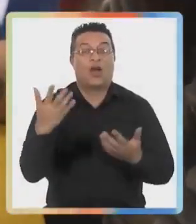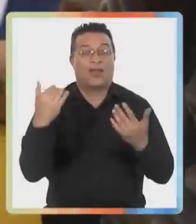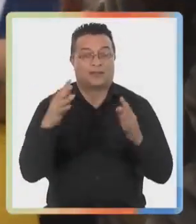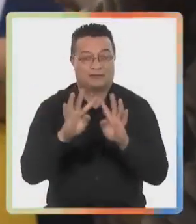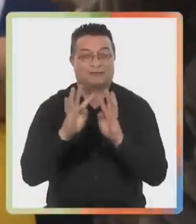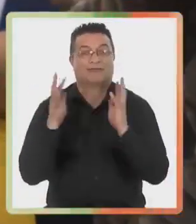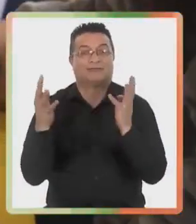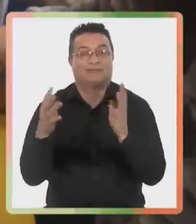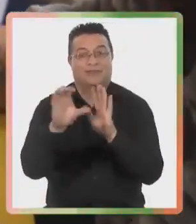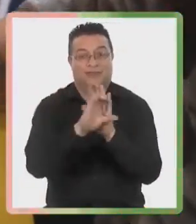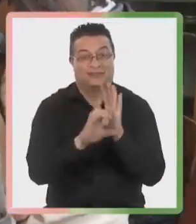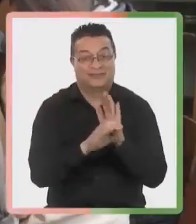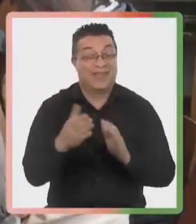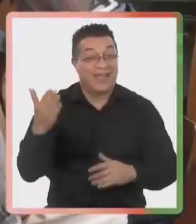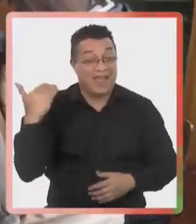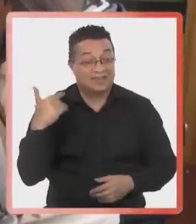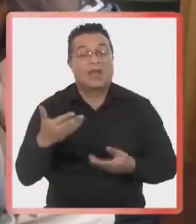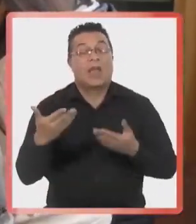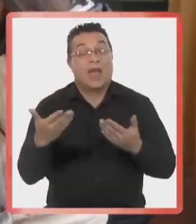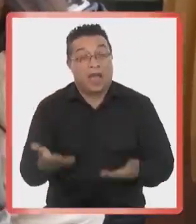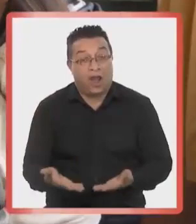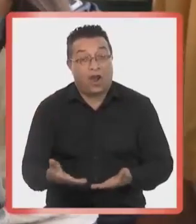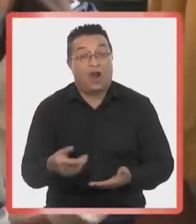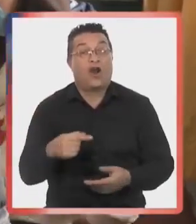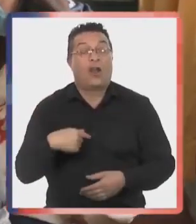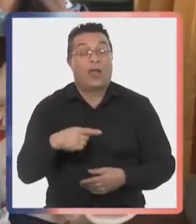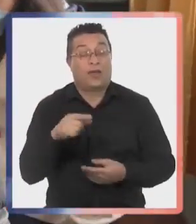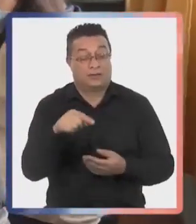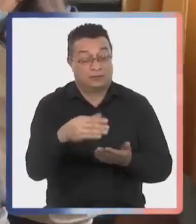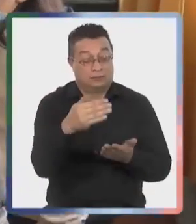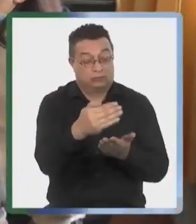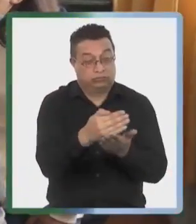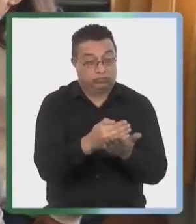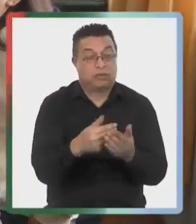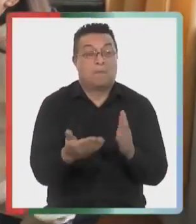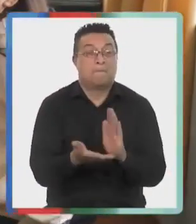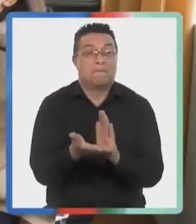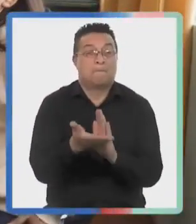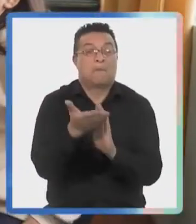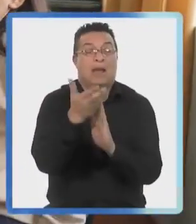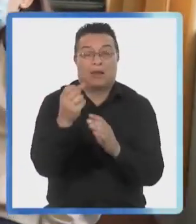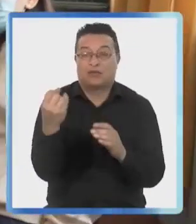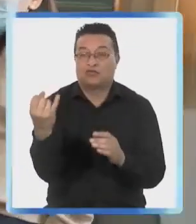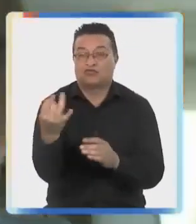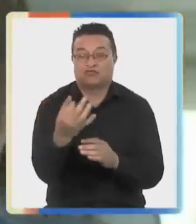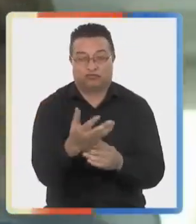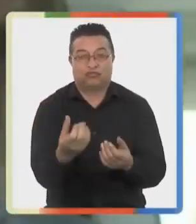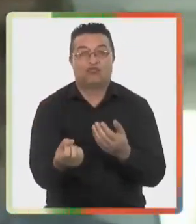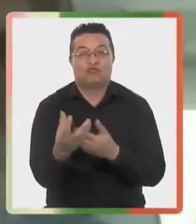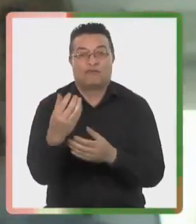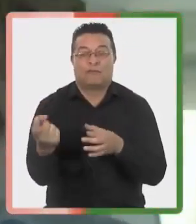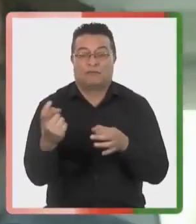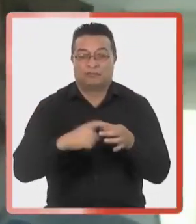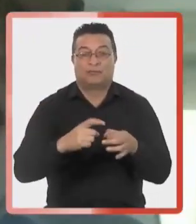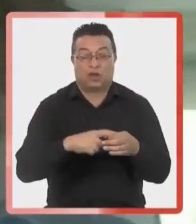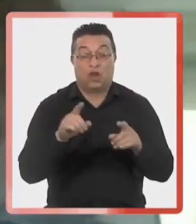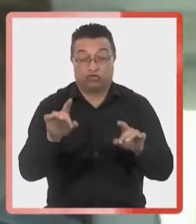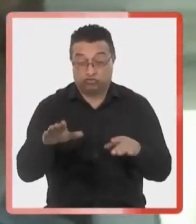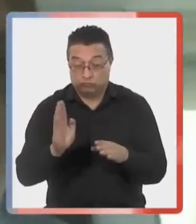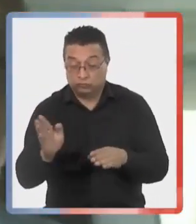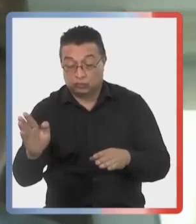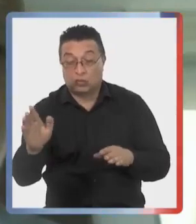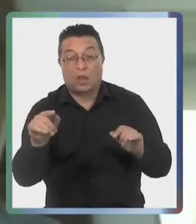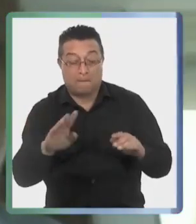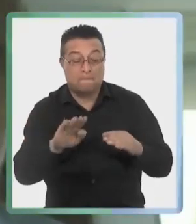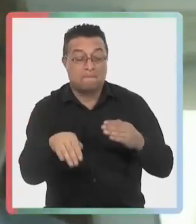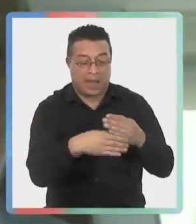convención, de los convencionales, y ahora ese padrón se ha incrementado con nuevos datos. Los que aparecían en ese padrón siguen estándolo,